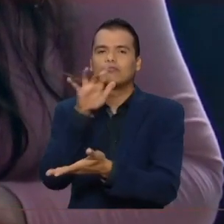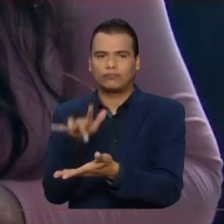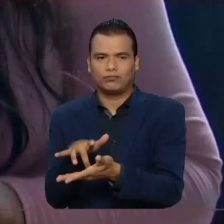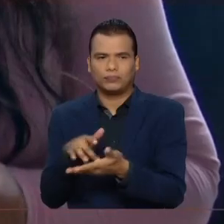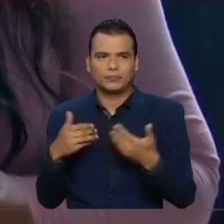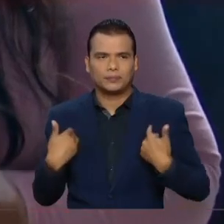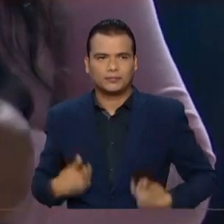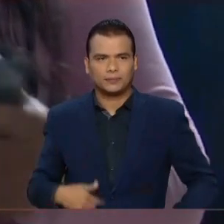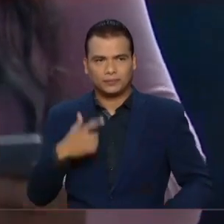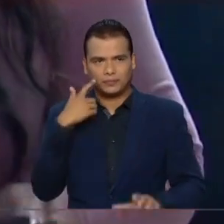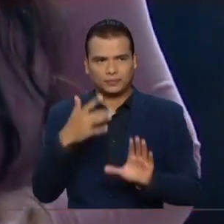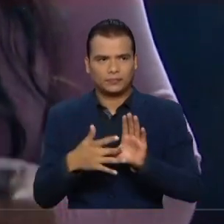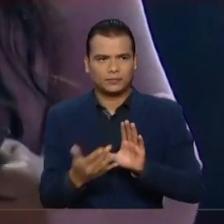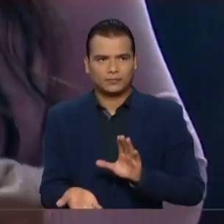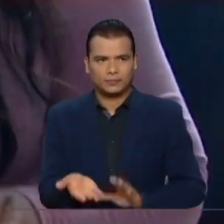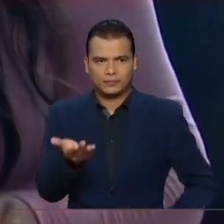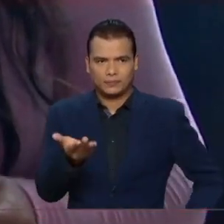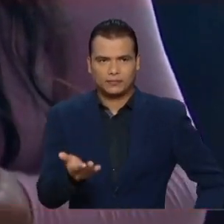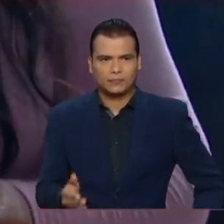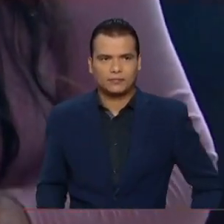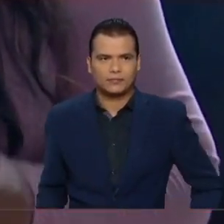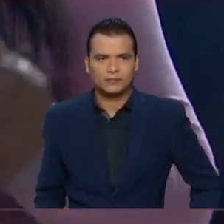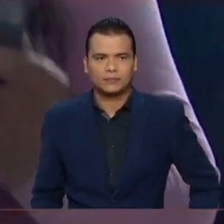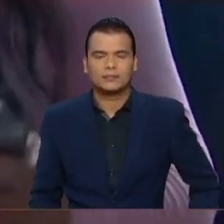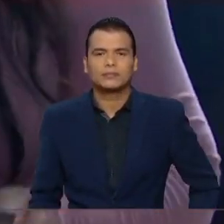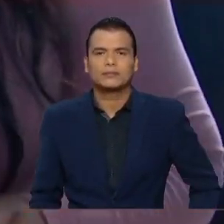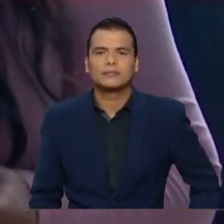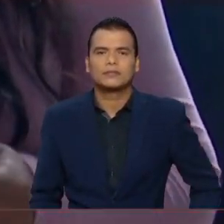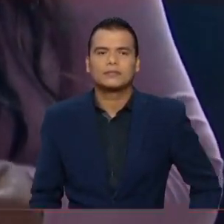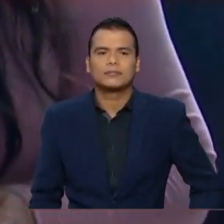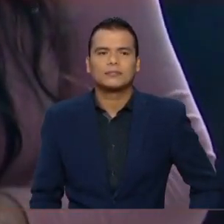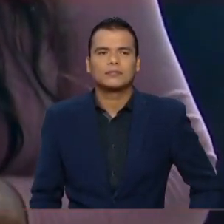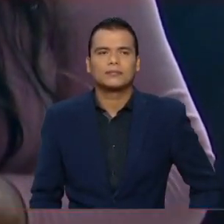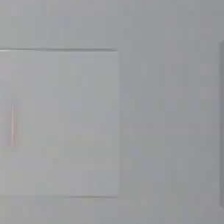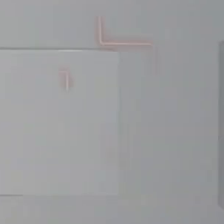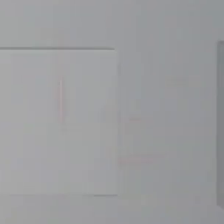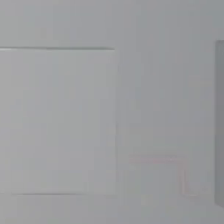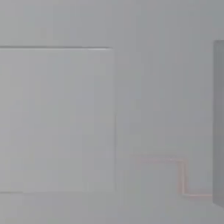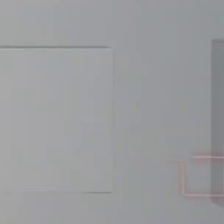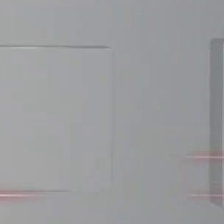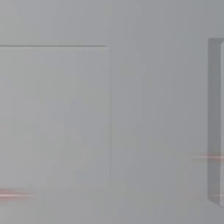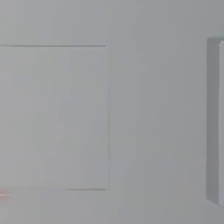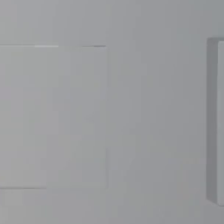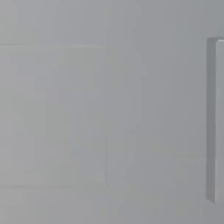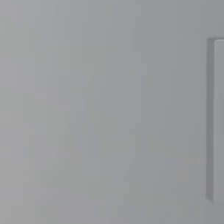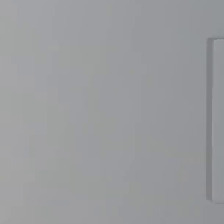de San Andrés y Providencia. Soy Gisela Livingston de Teleislas News para Telepacífico Noticias.